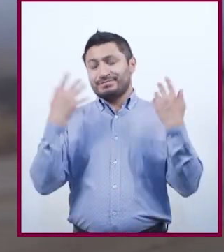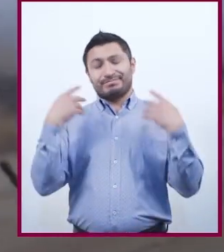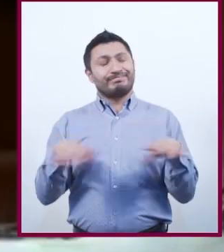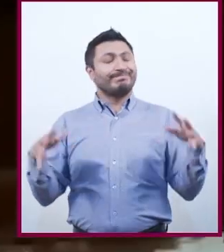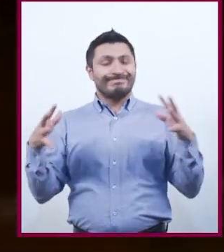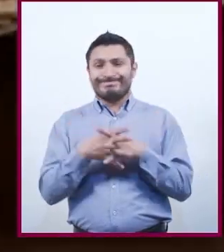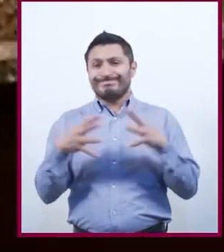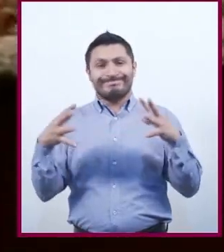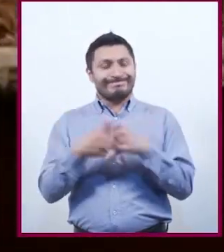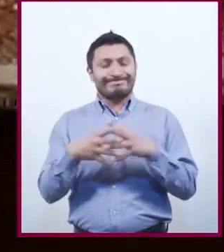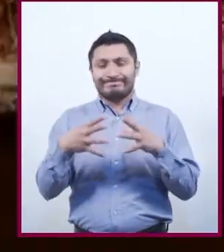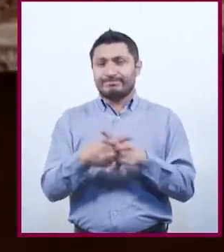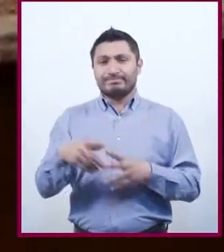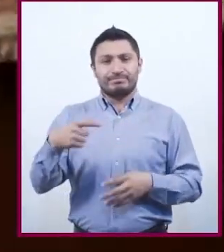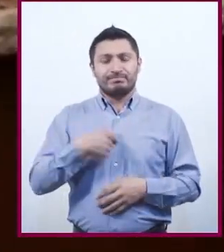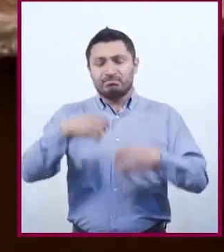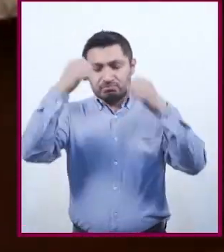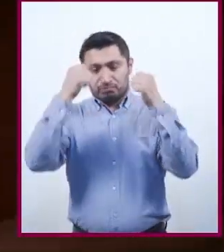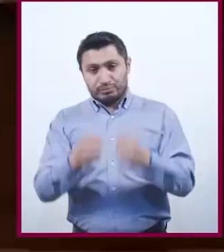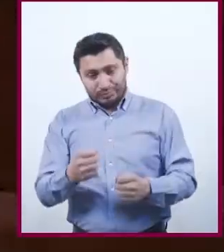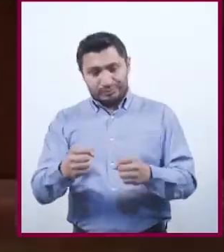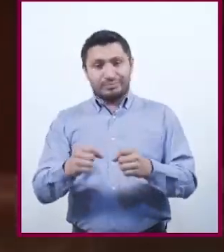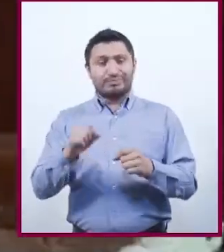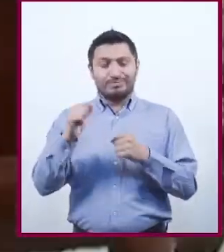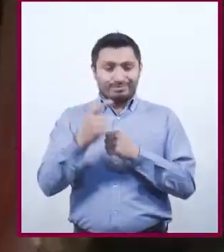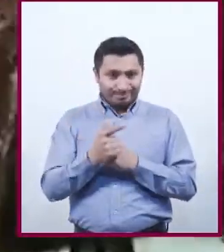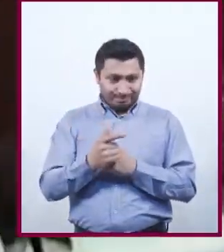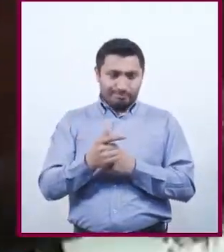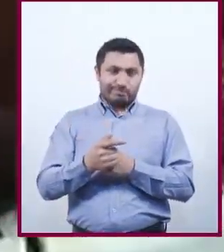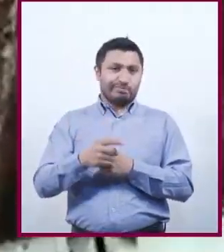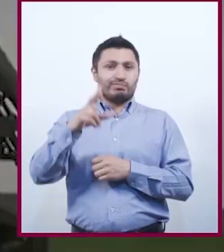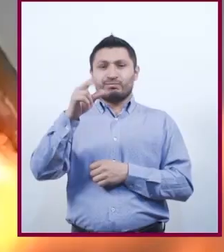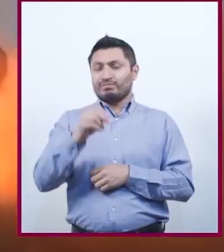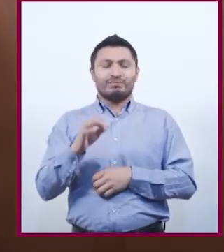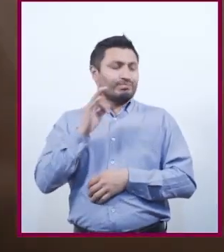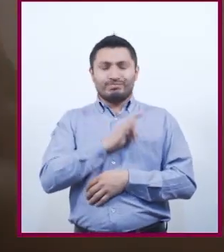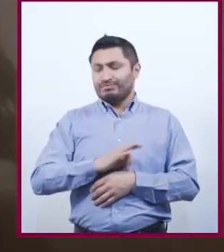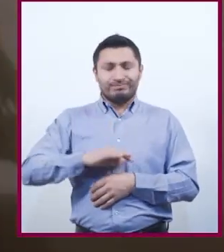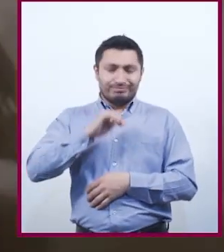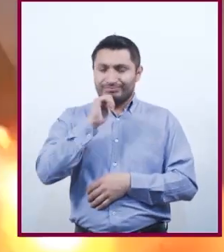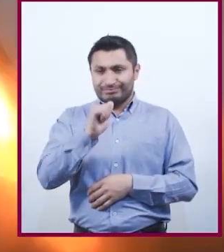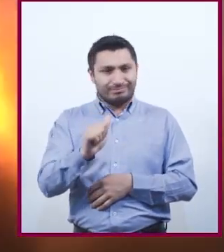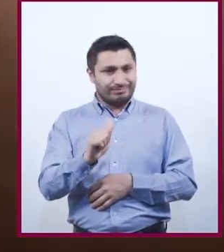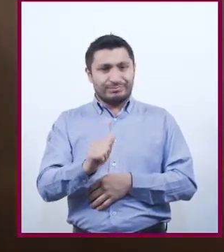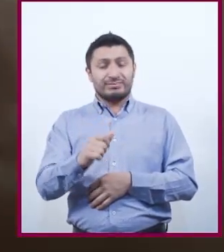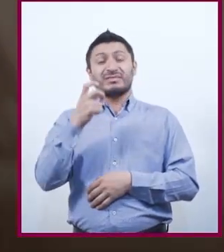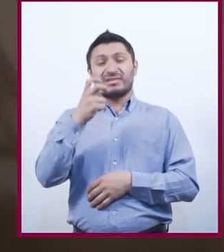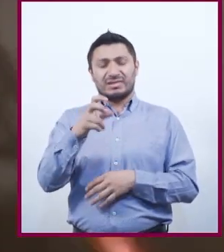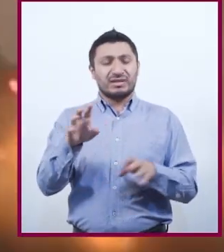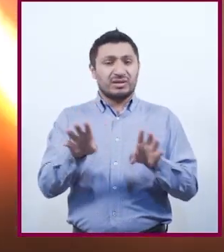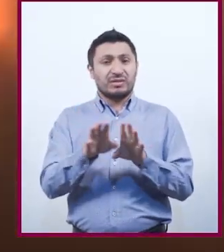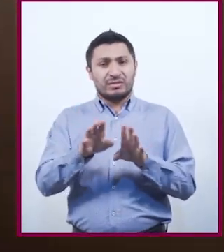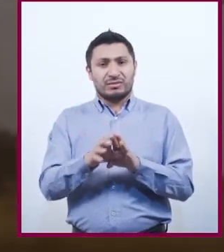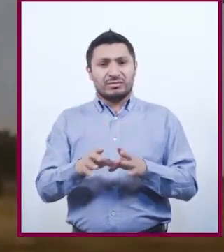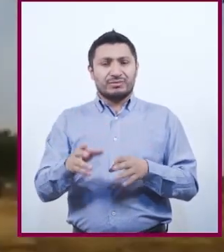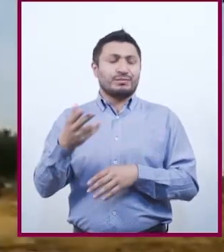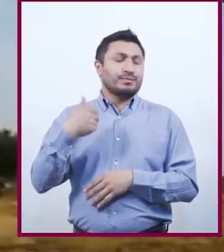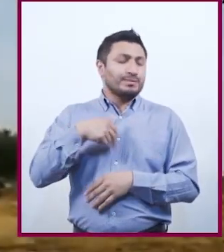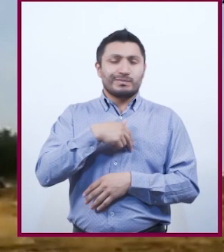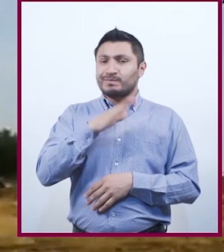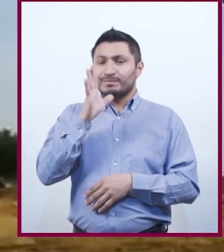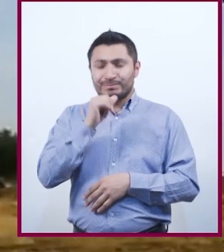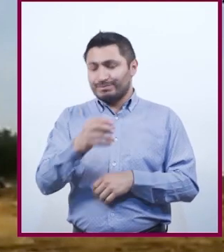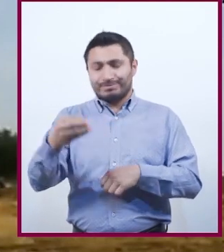¡Ay, las guerras! No tengo duda de que una fuente inagotable de infelicidad para la humanidad entera es percatarnos de que no